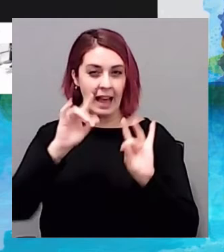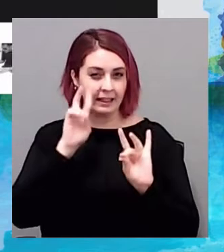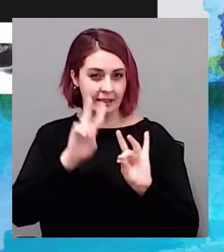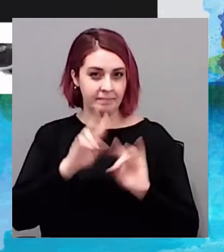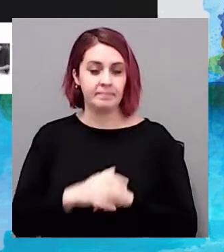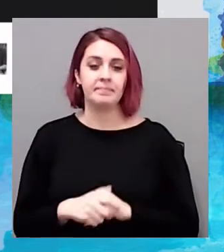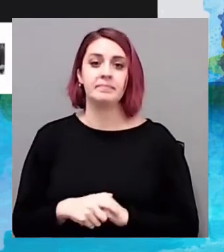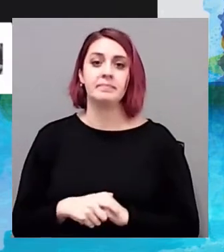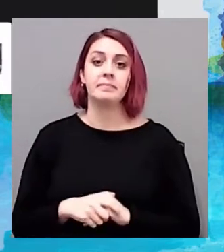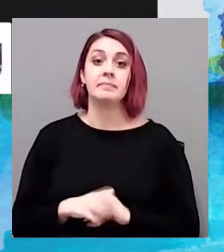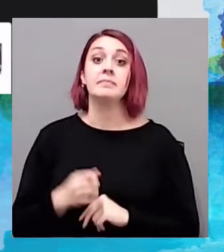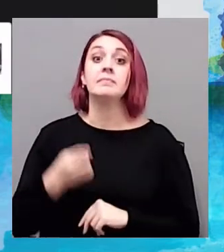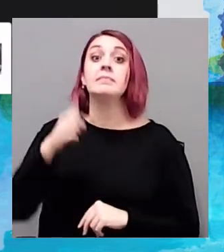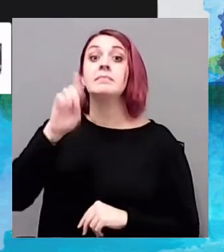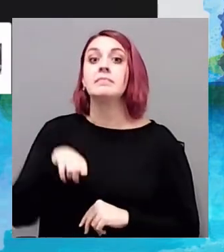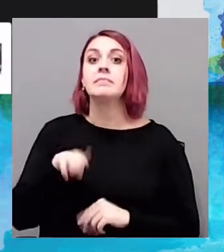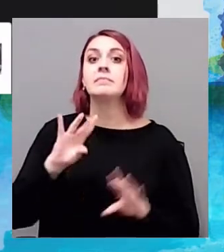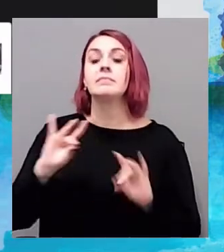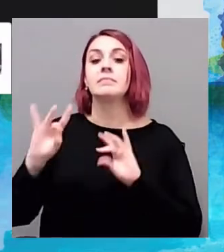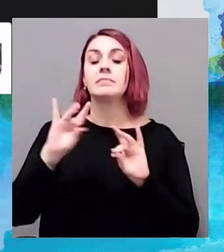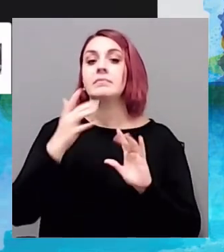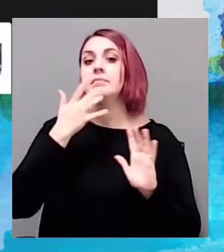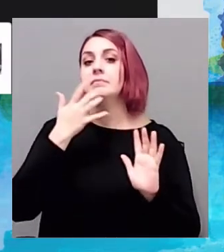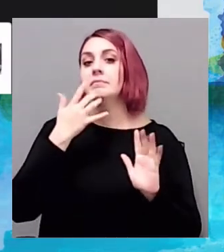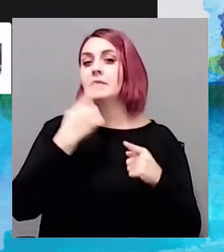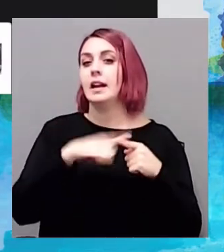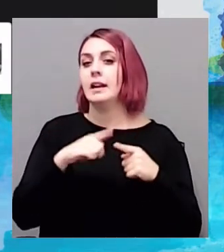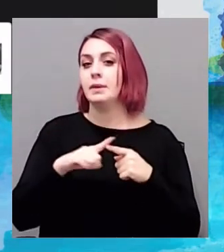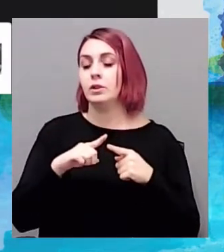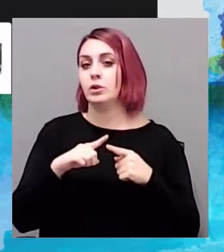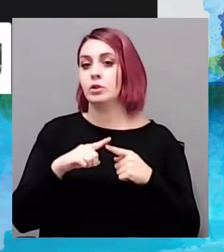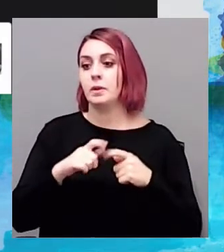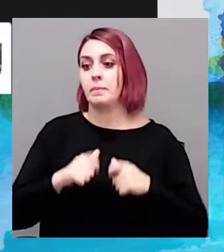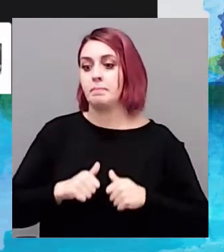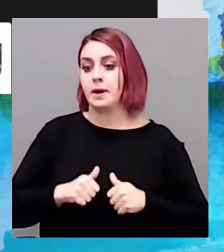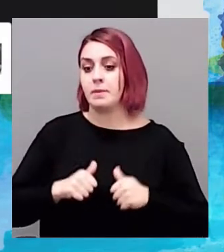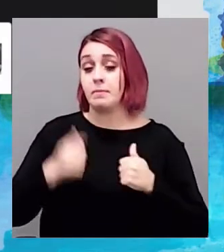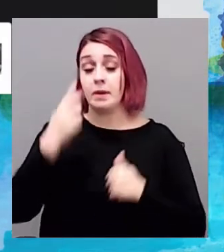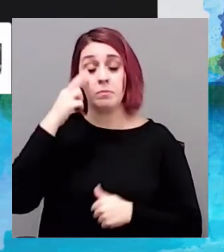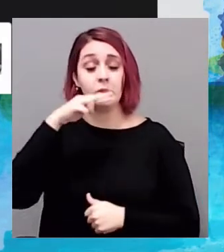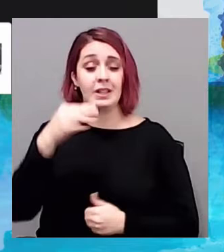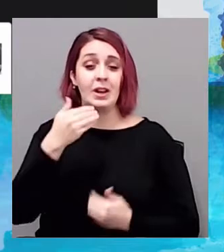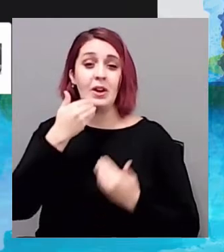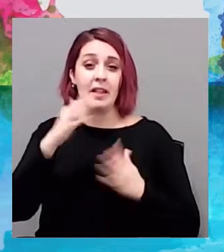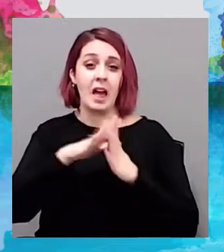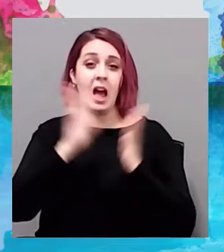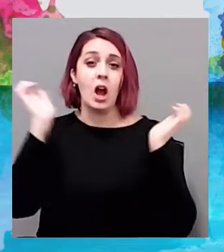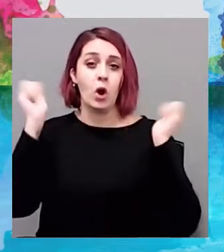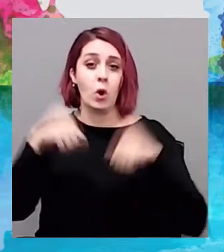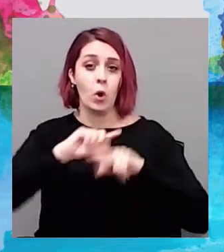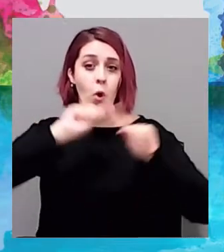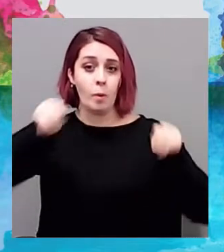Y también exploración táctil de elementos que cada vez más los museos, gracias al convenio, por ejemplo, en este